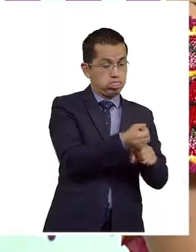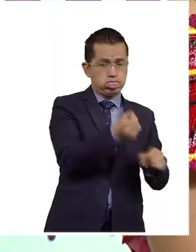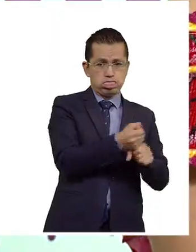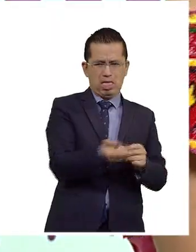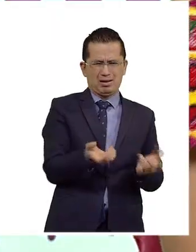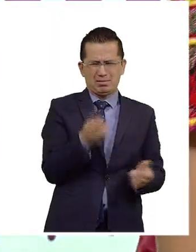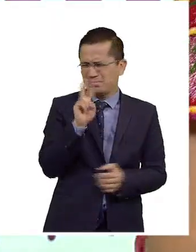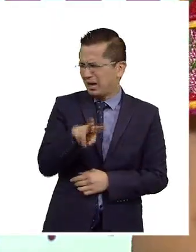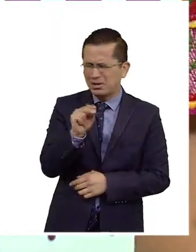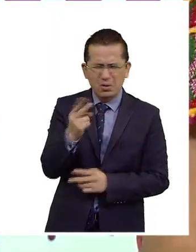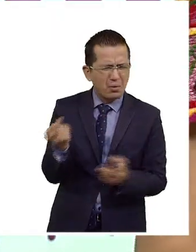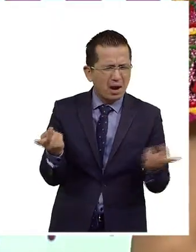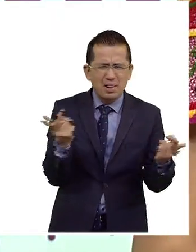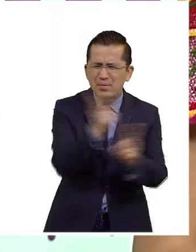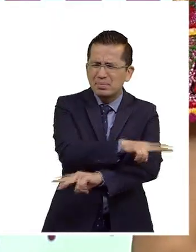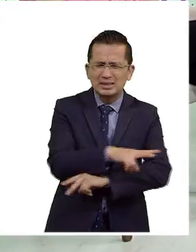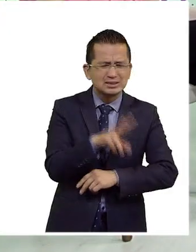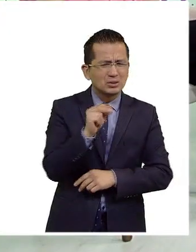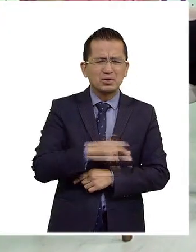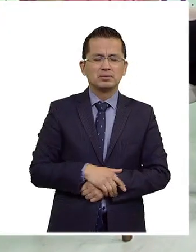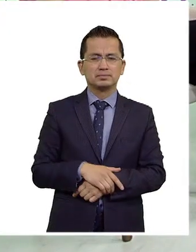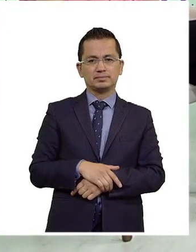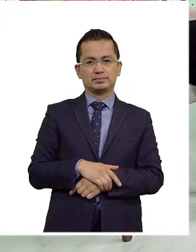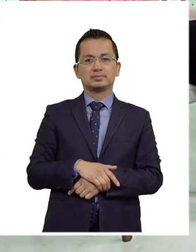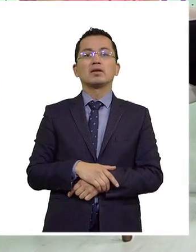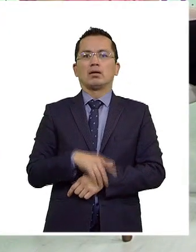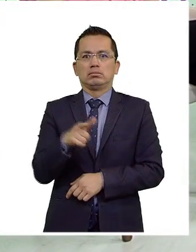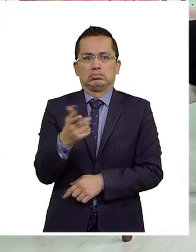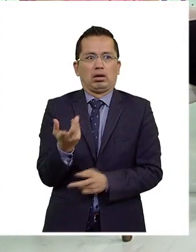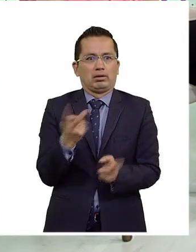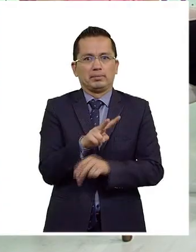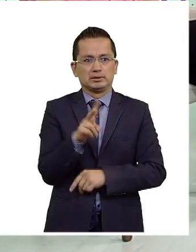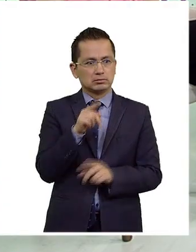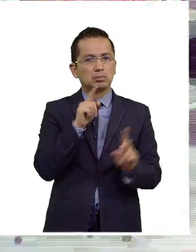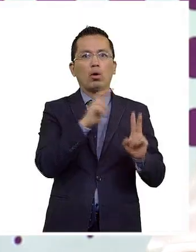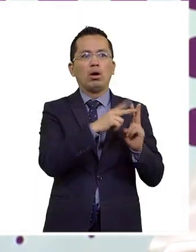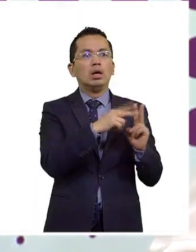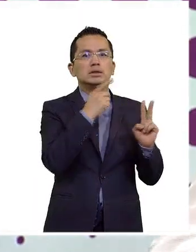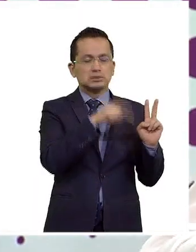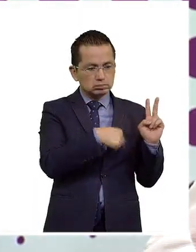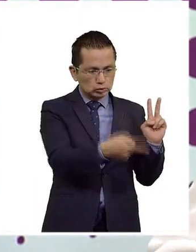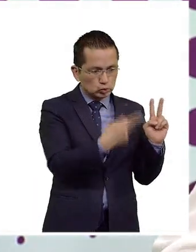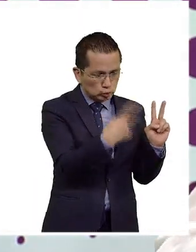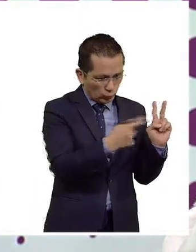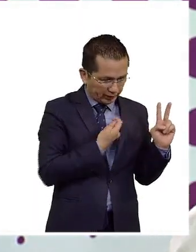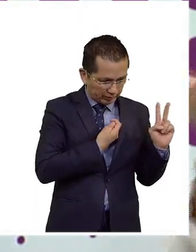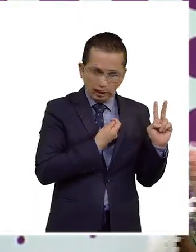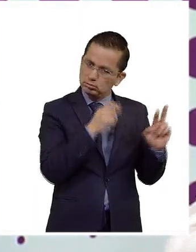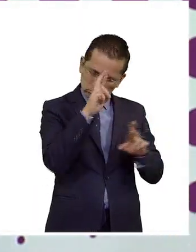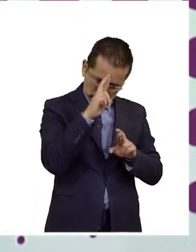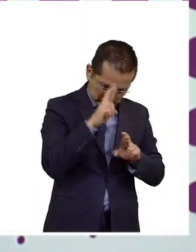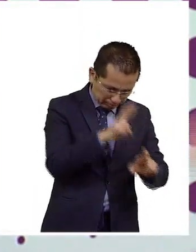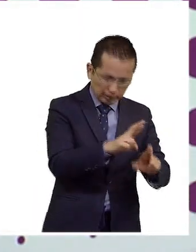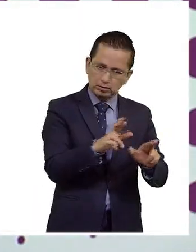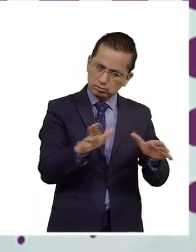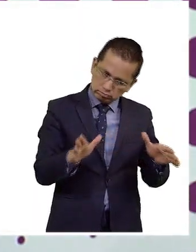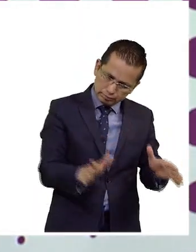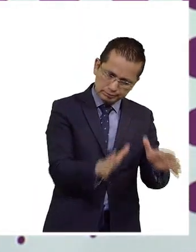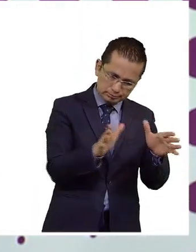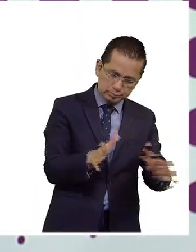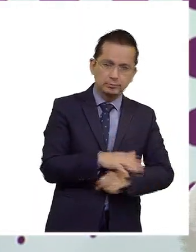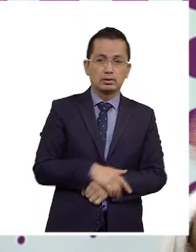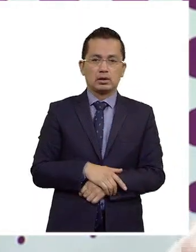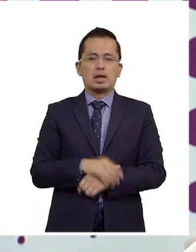todo lo contrario. Están respetando a sus hijos, están respetando la identidad de sus hijos. Y sí, tenemos que tomar en